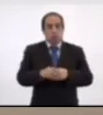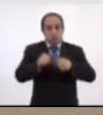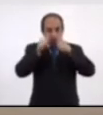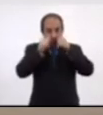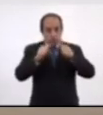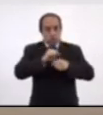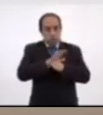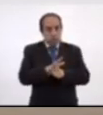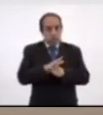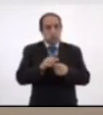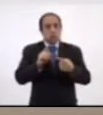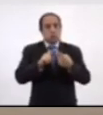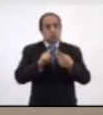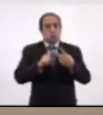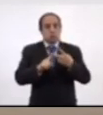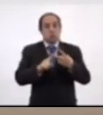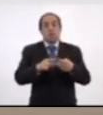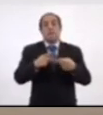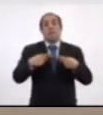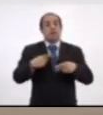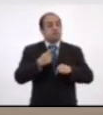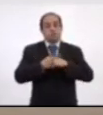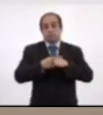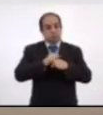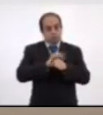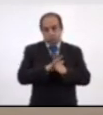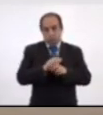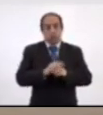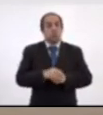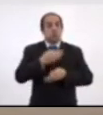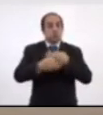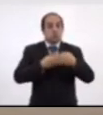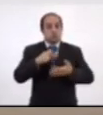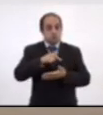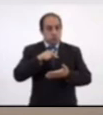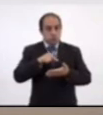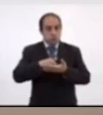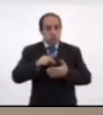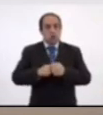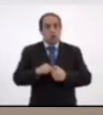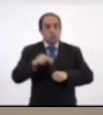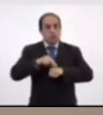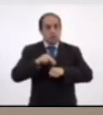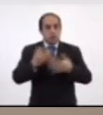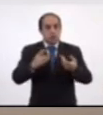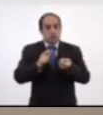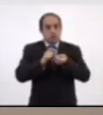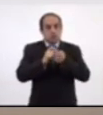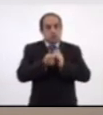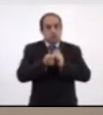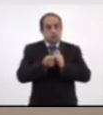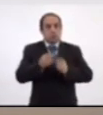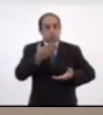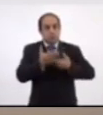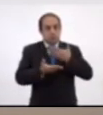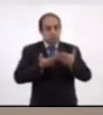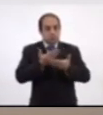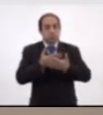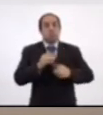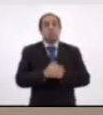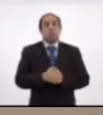como para pacientes no COVID. En todas las unidades médicas se está llevando a cabo esta recuperación de servicios y